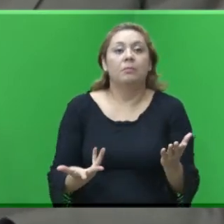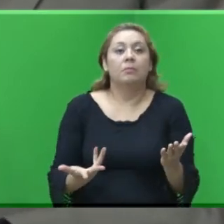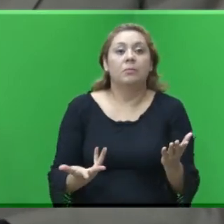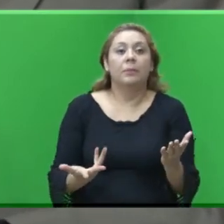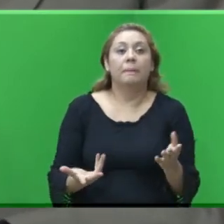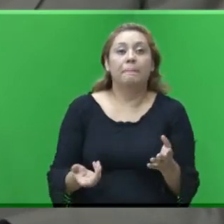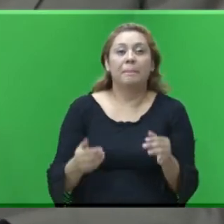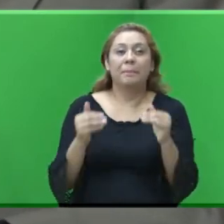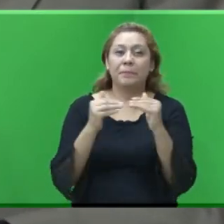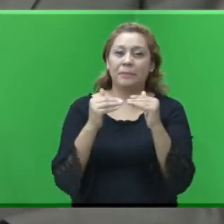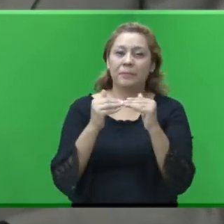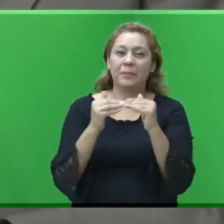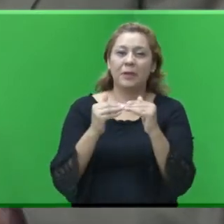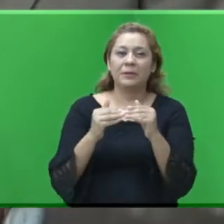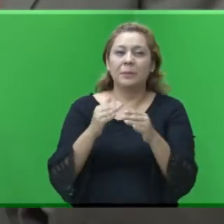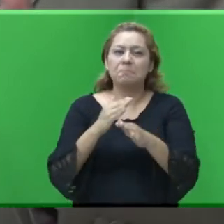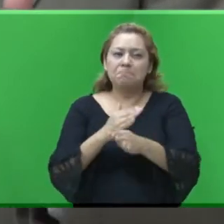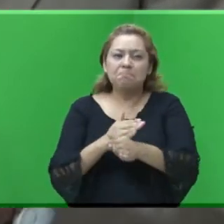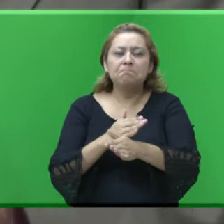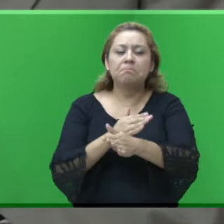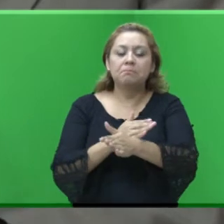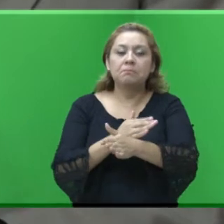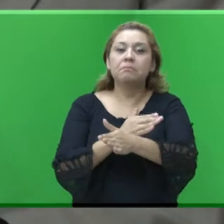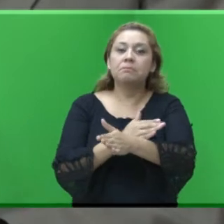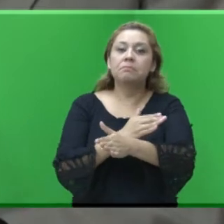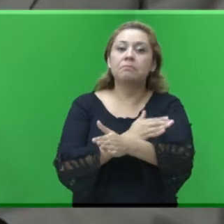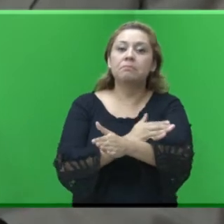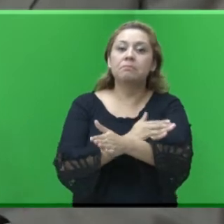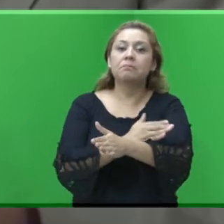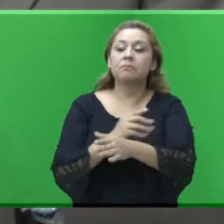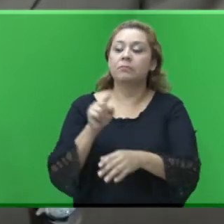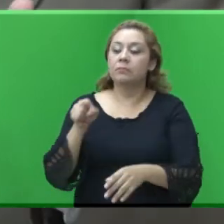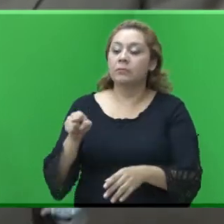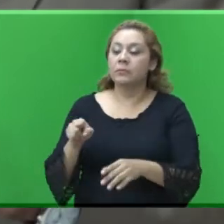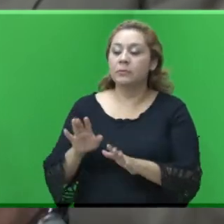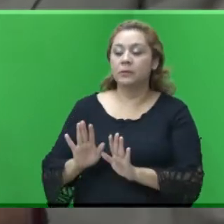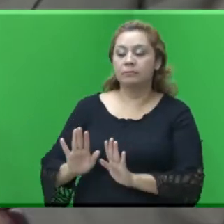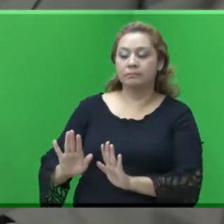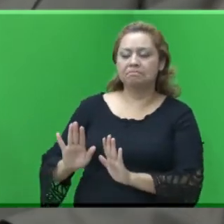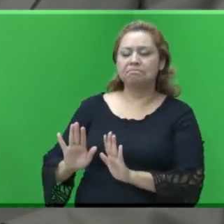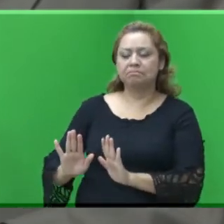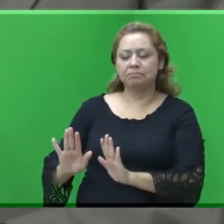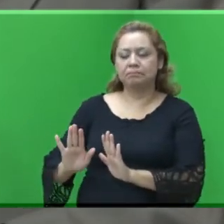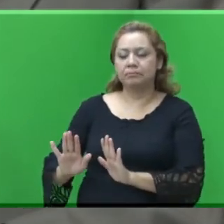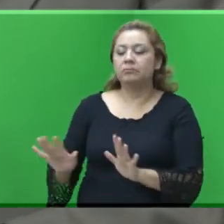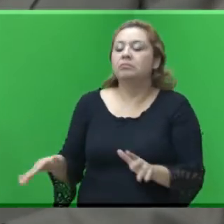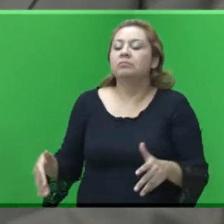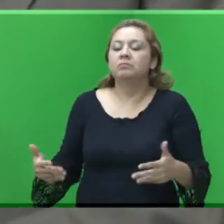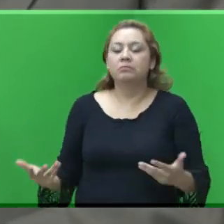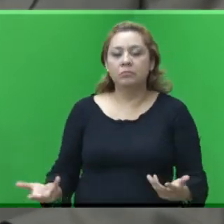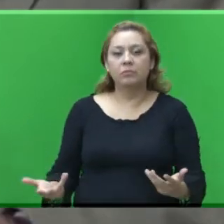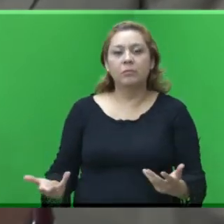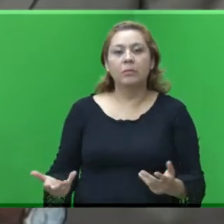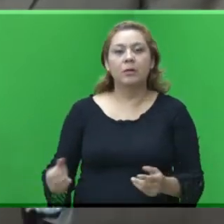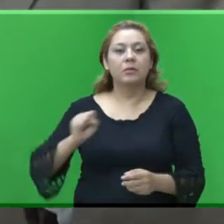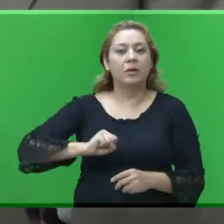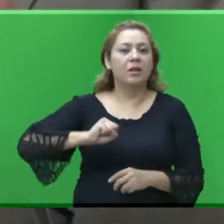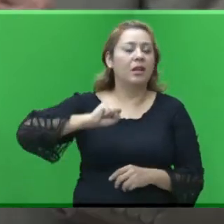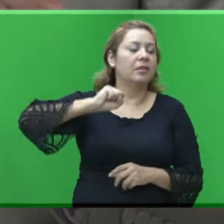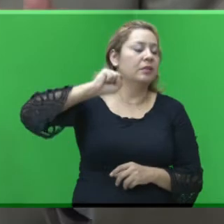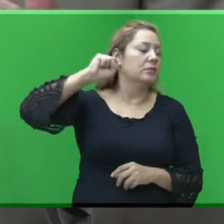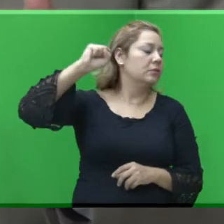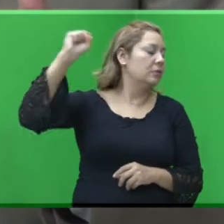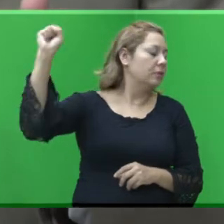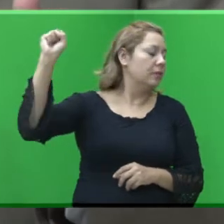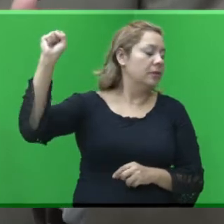muy humanas, hacía pausas en su trato hacia ellos, porque